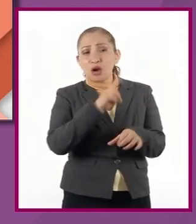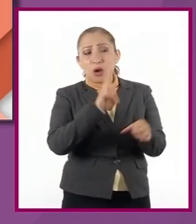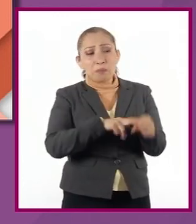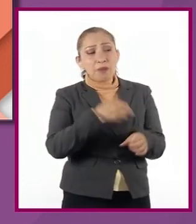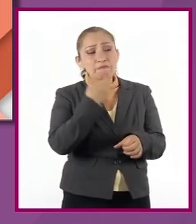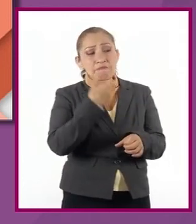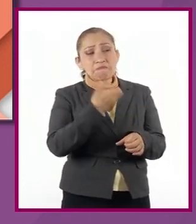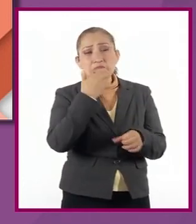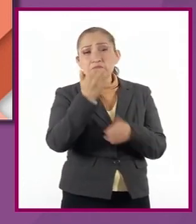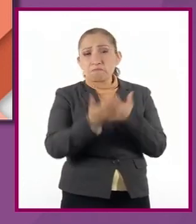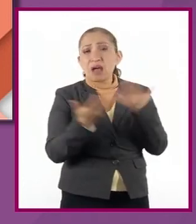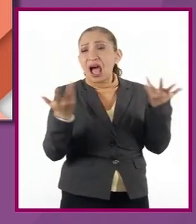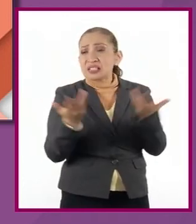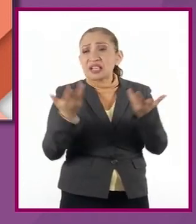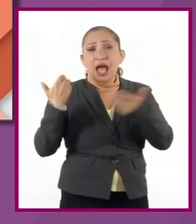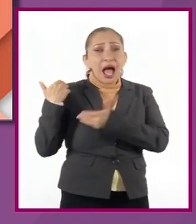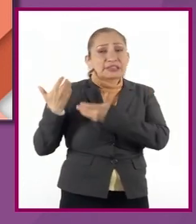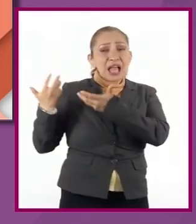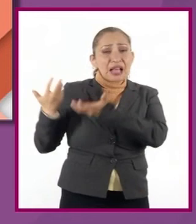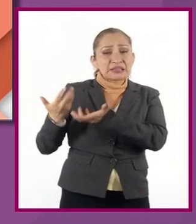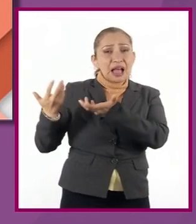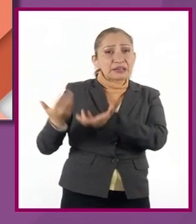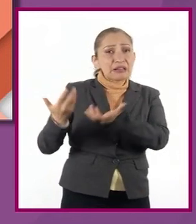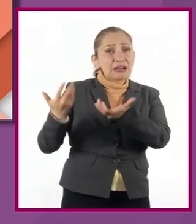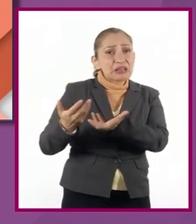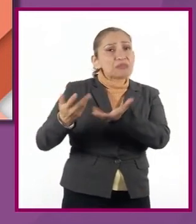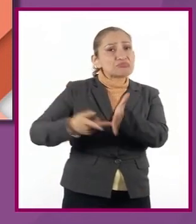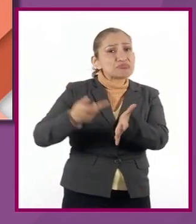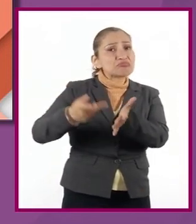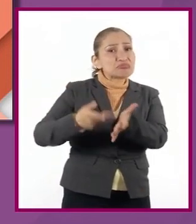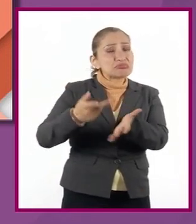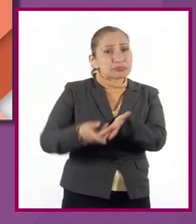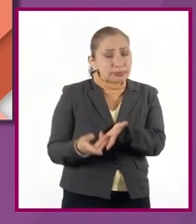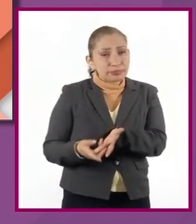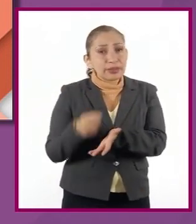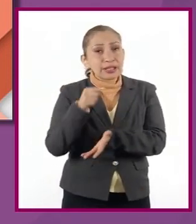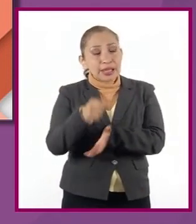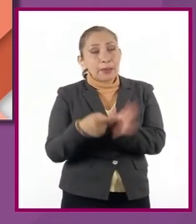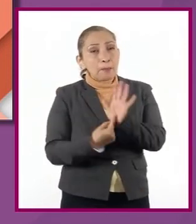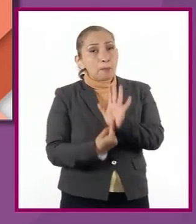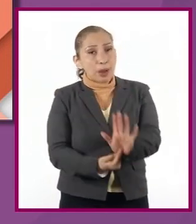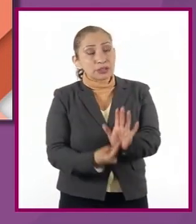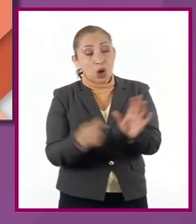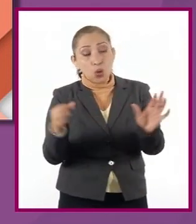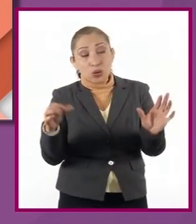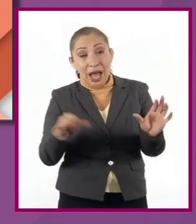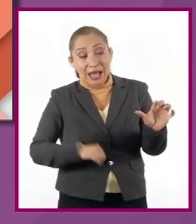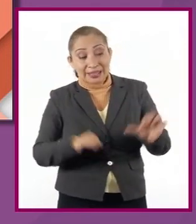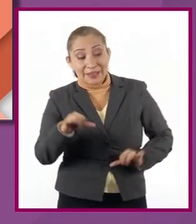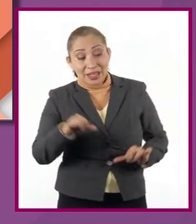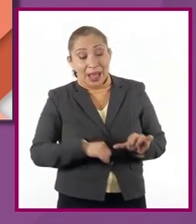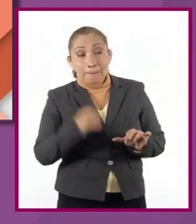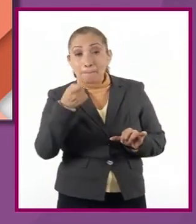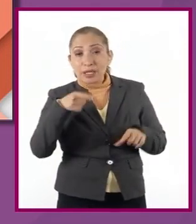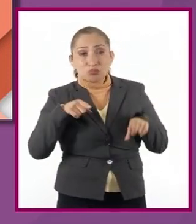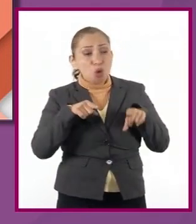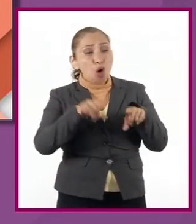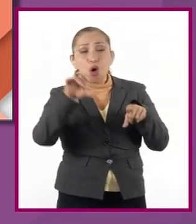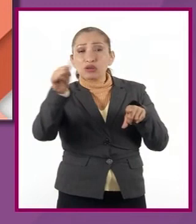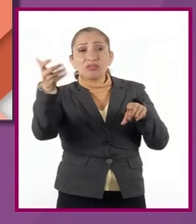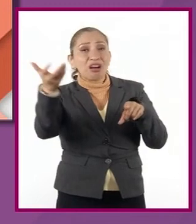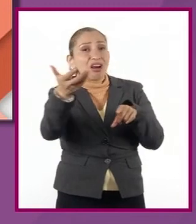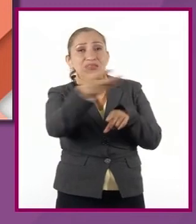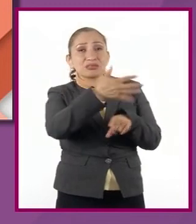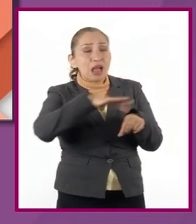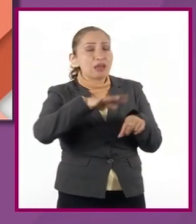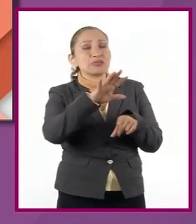o sea, que se acostumbra o se repite varias veces, que expresa una acción que sucede al mismo tiempo que otra